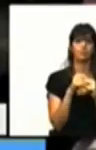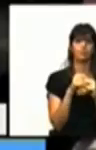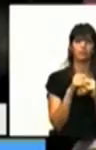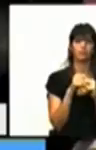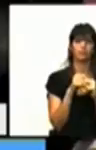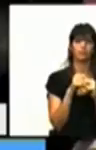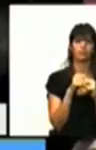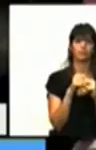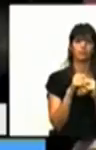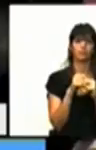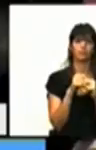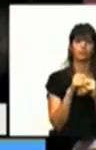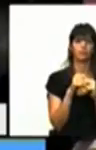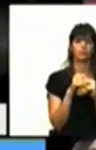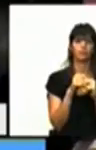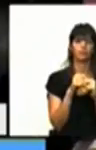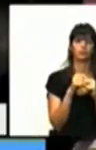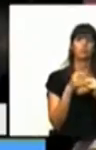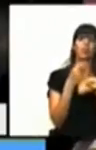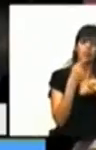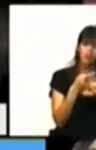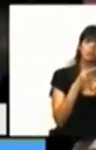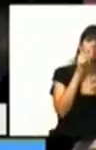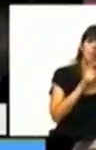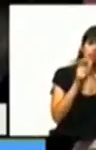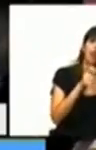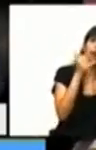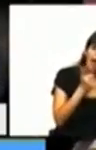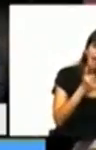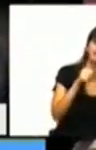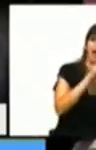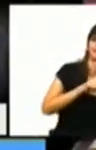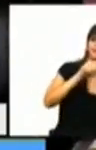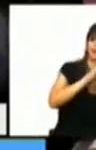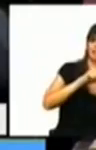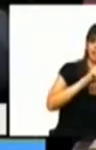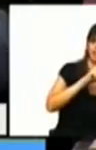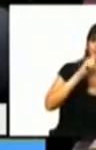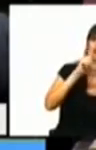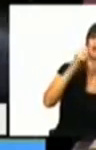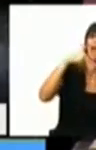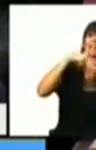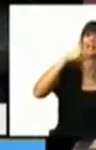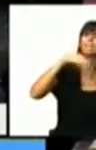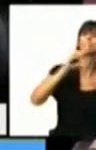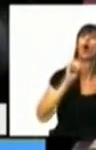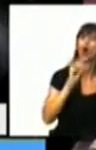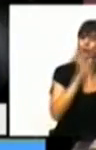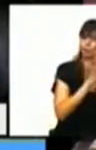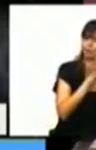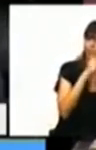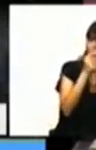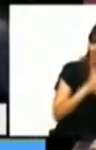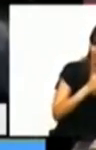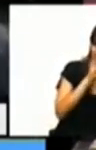severas que piden poder cultivar para evitar el beneficio de la comercialización de la planta en el mercado negro. Países como Colombia,